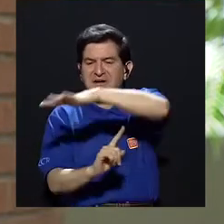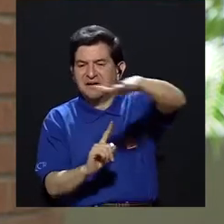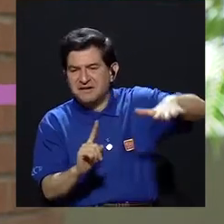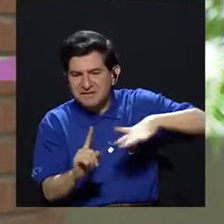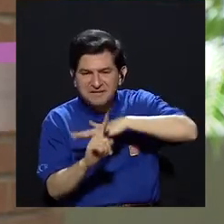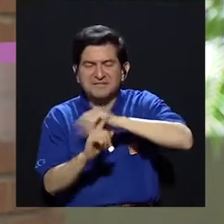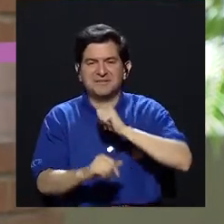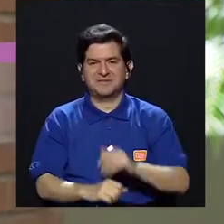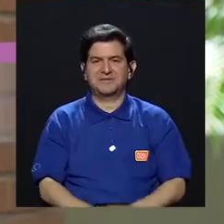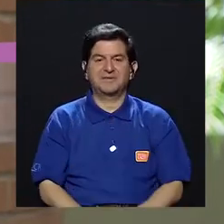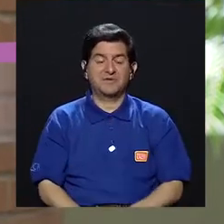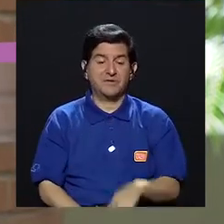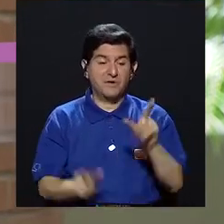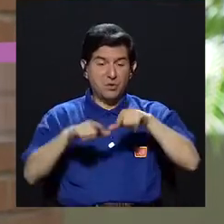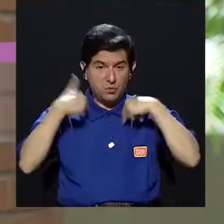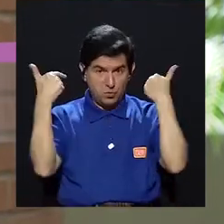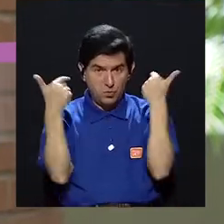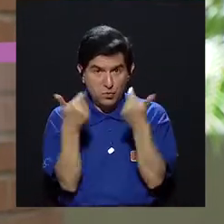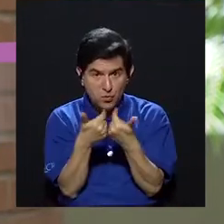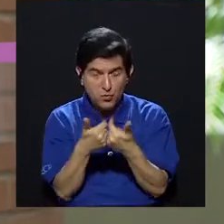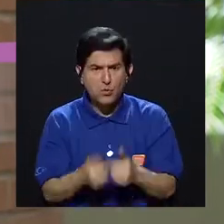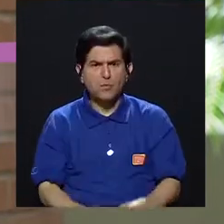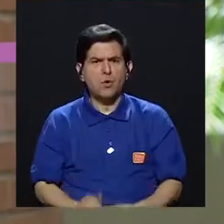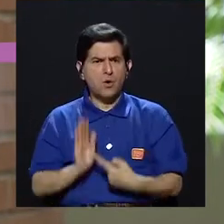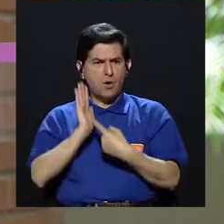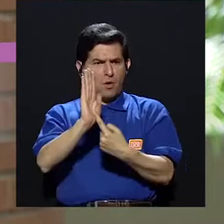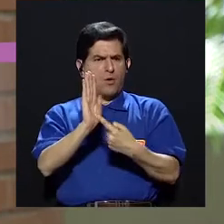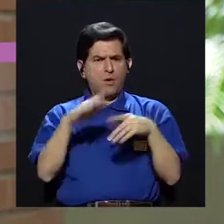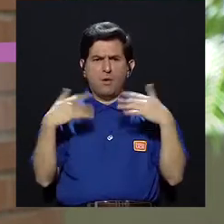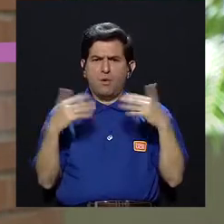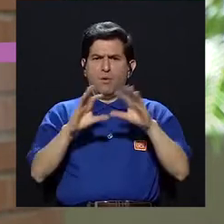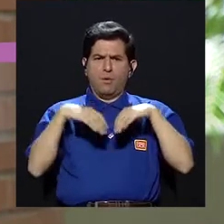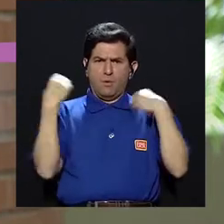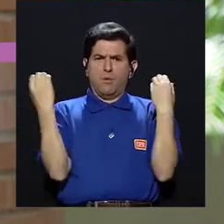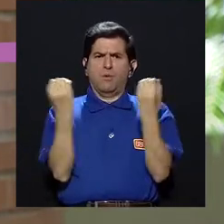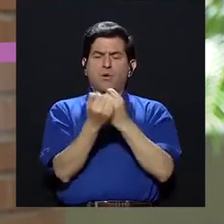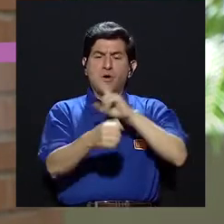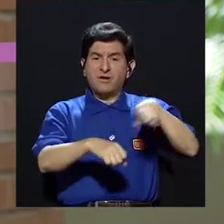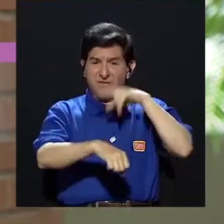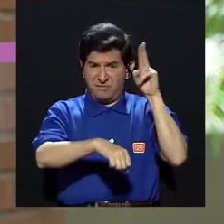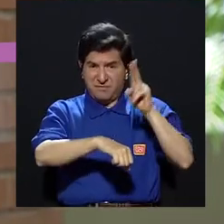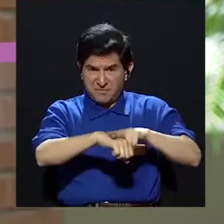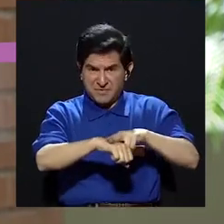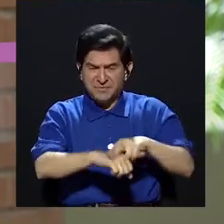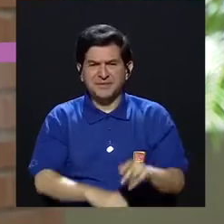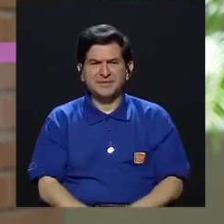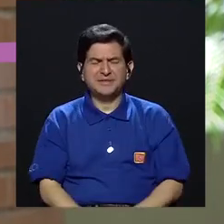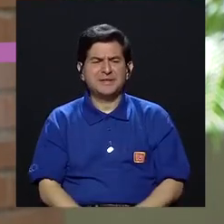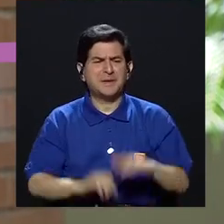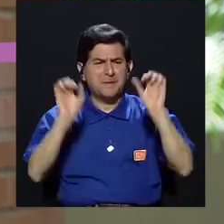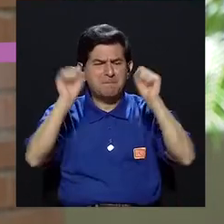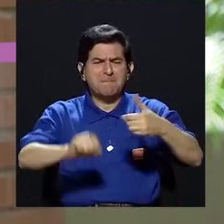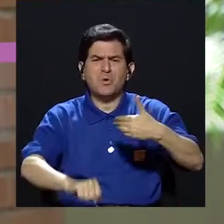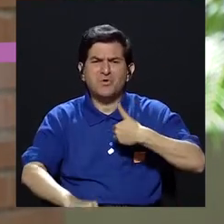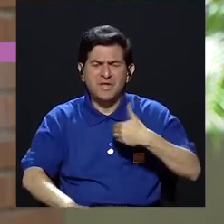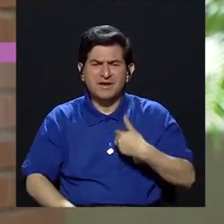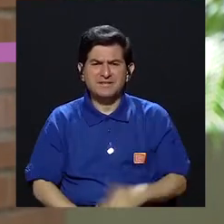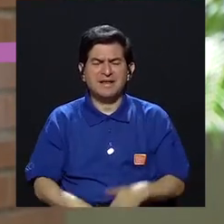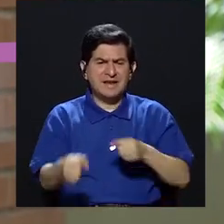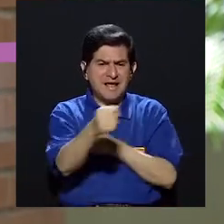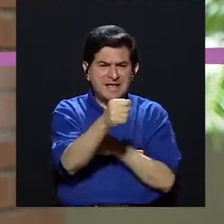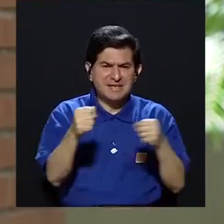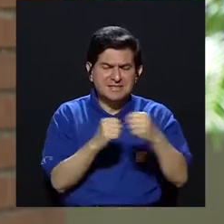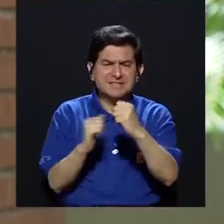entorno. Y este grupo dio una demostración de organización porque normalmente para que logren tener el